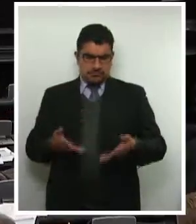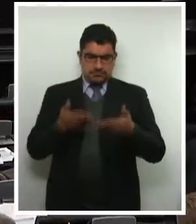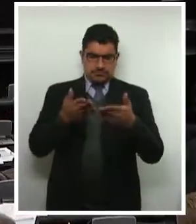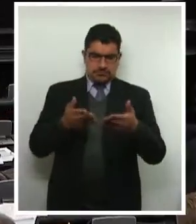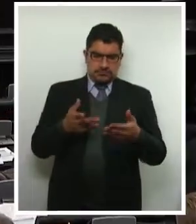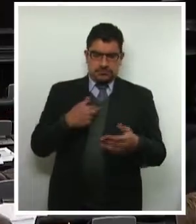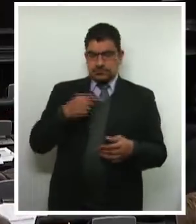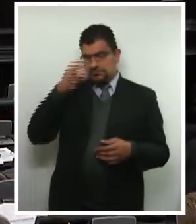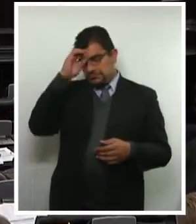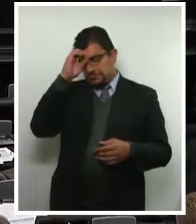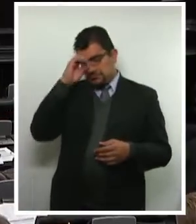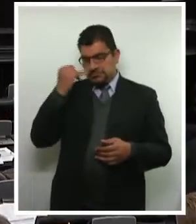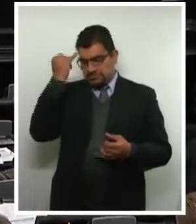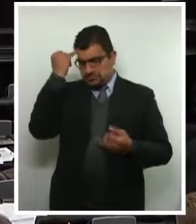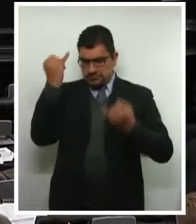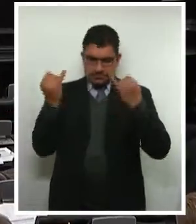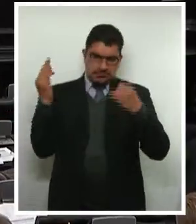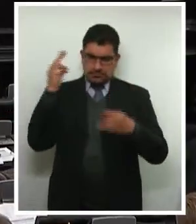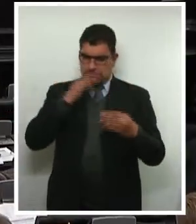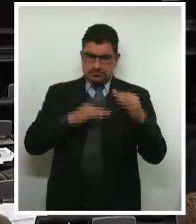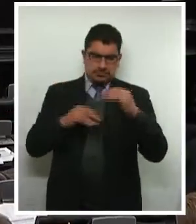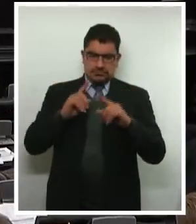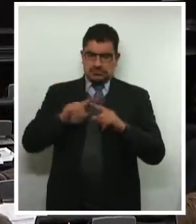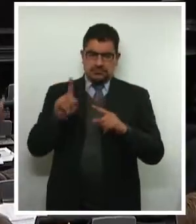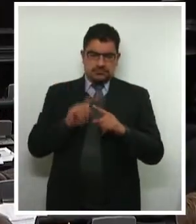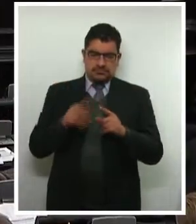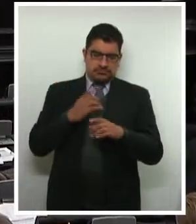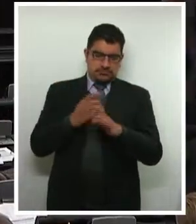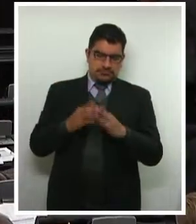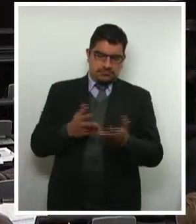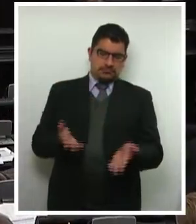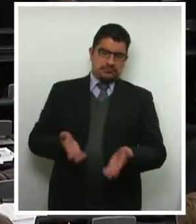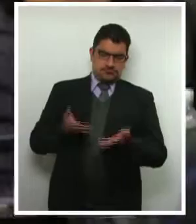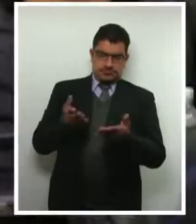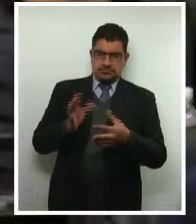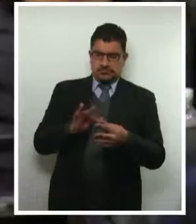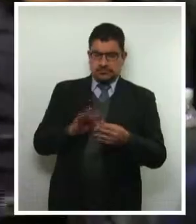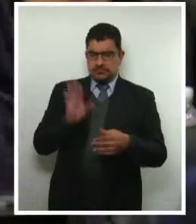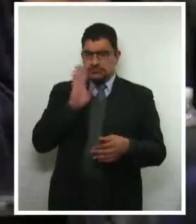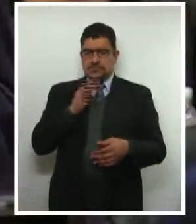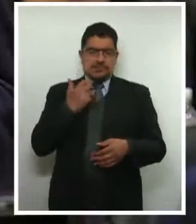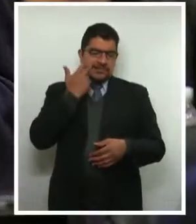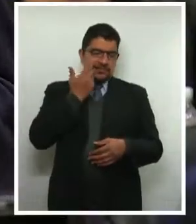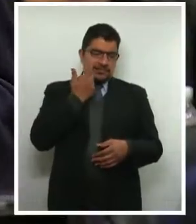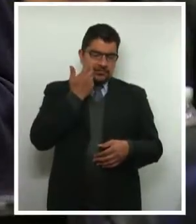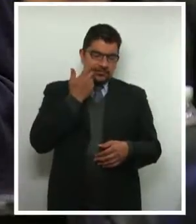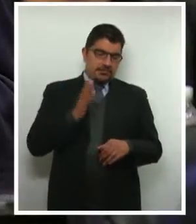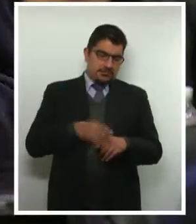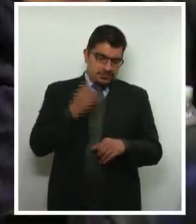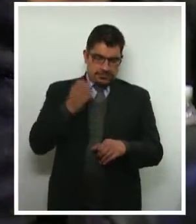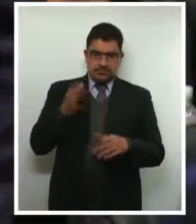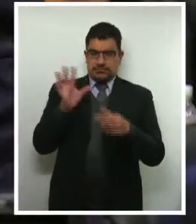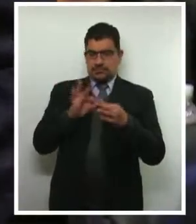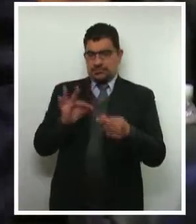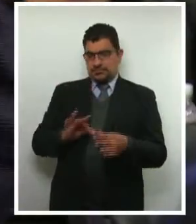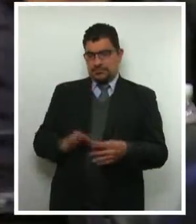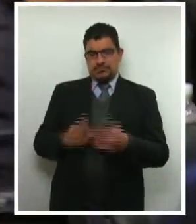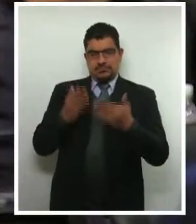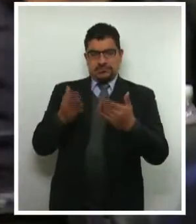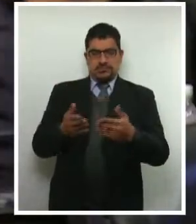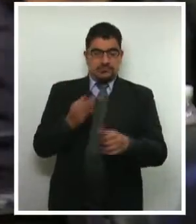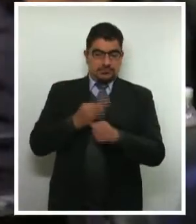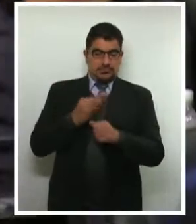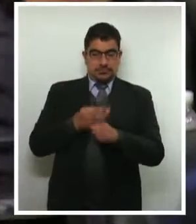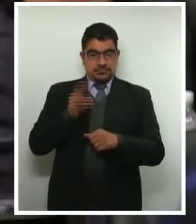esta opinión facciosa y además abiertamente malintencionada. Por eso lo estoy precisando. En esta